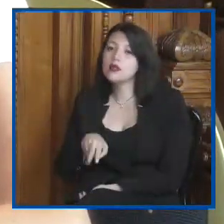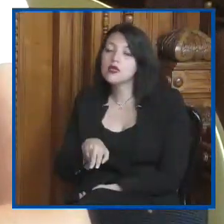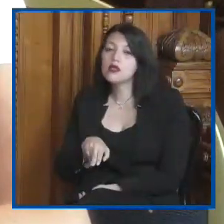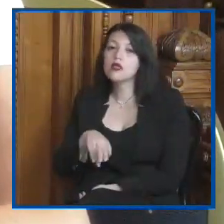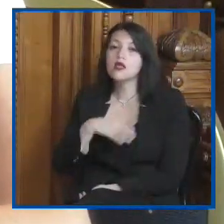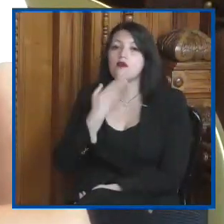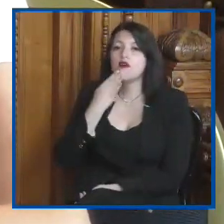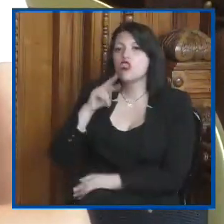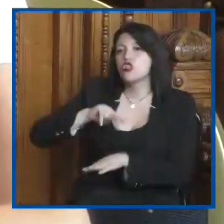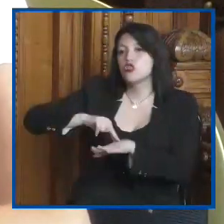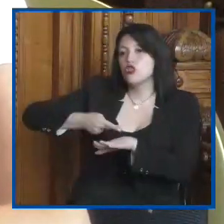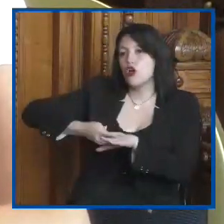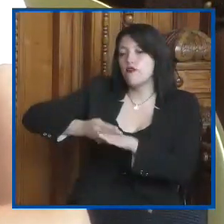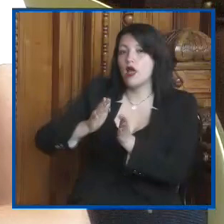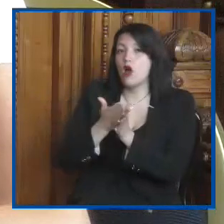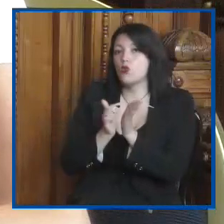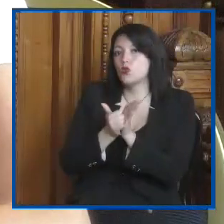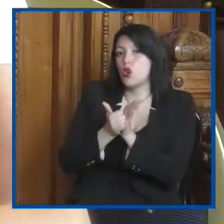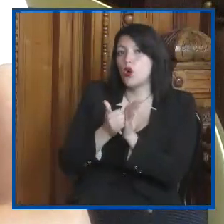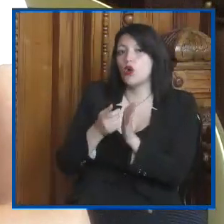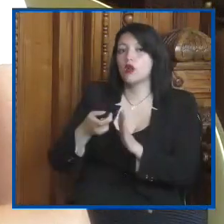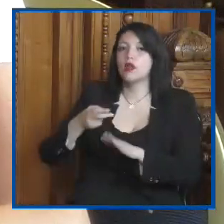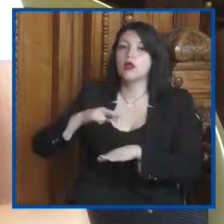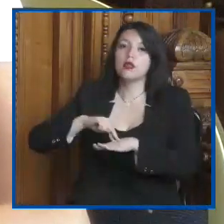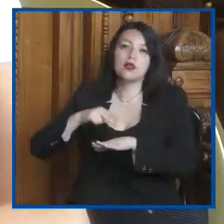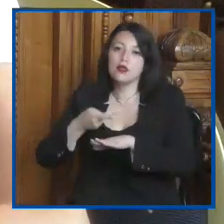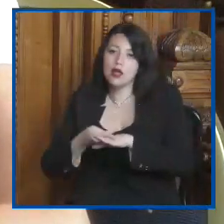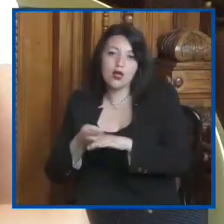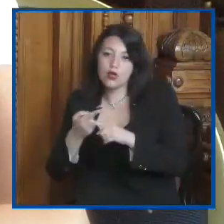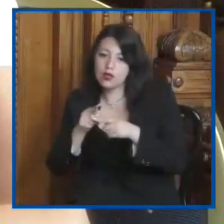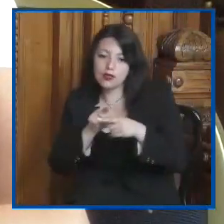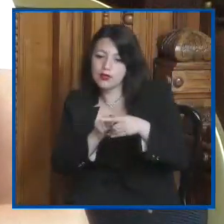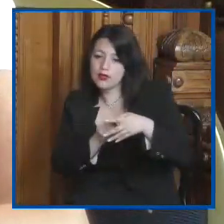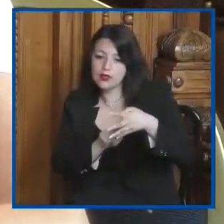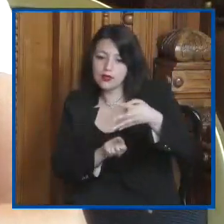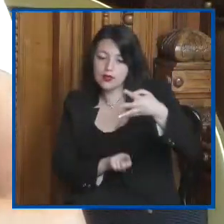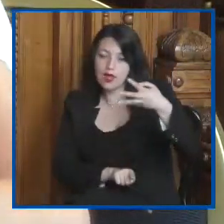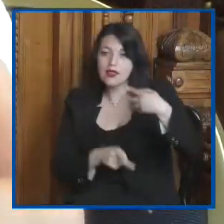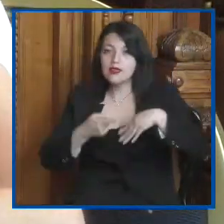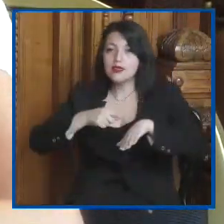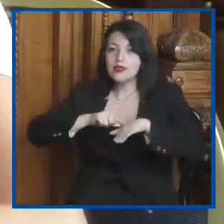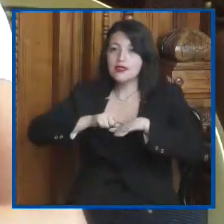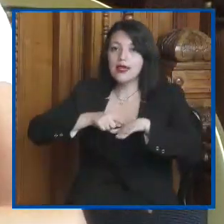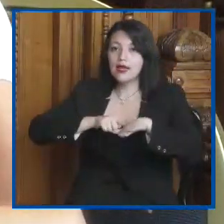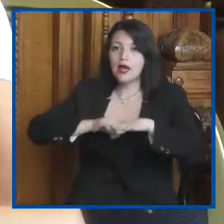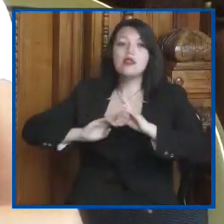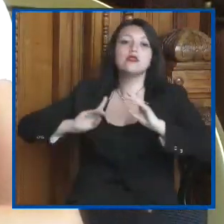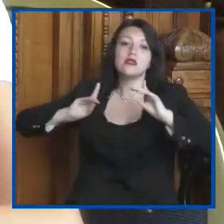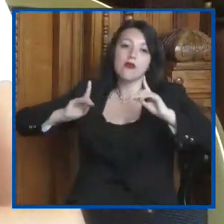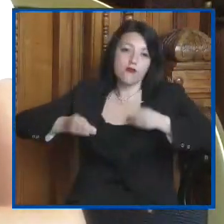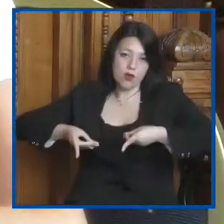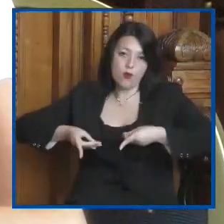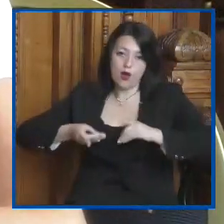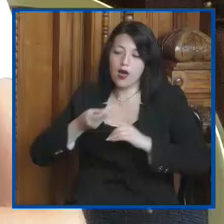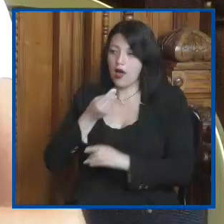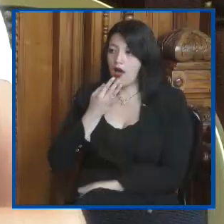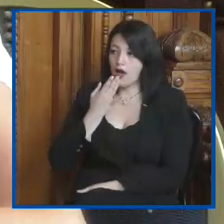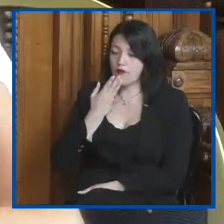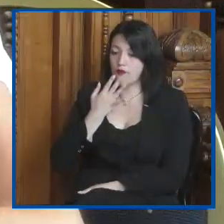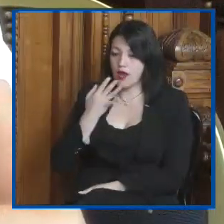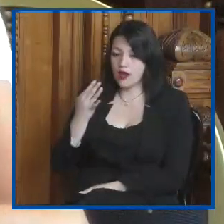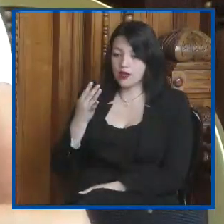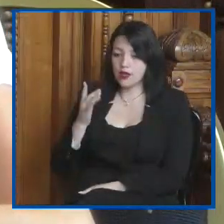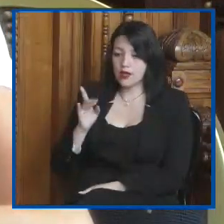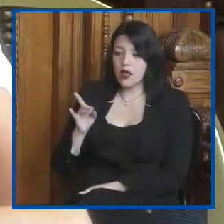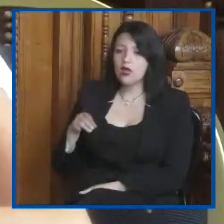dolo indirecto, de dolo directo, de coautorías, de cosas que técnicamente debemos hablar, porque también,